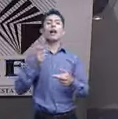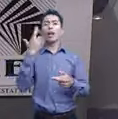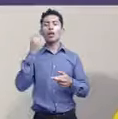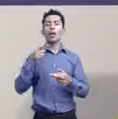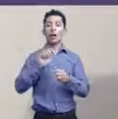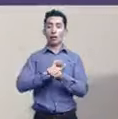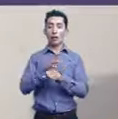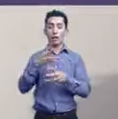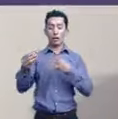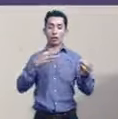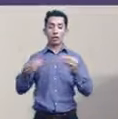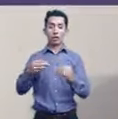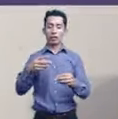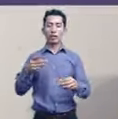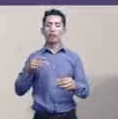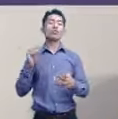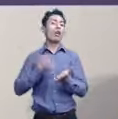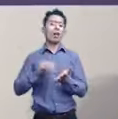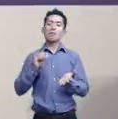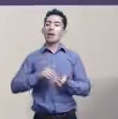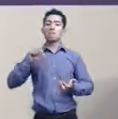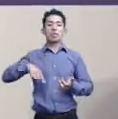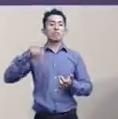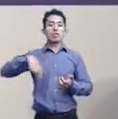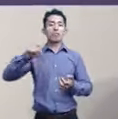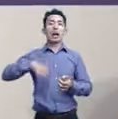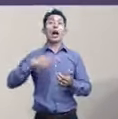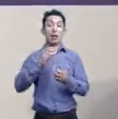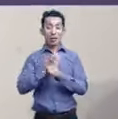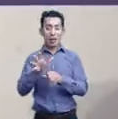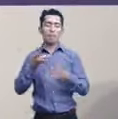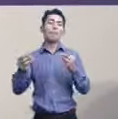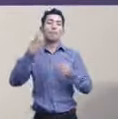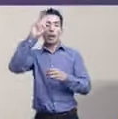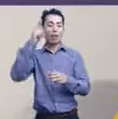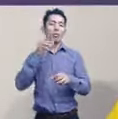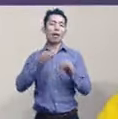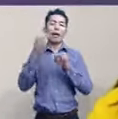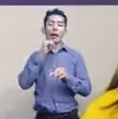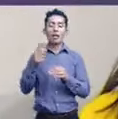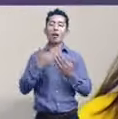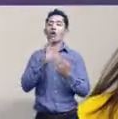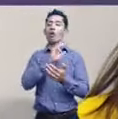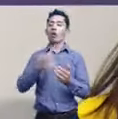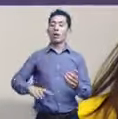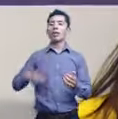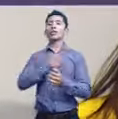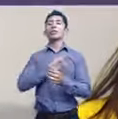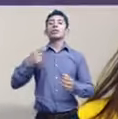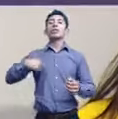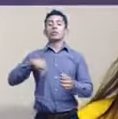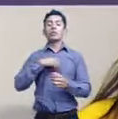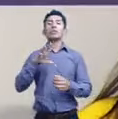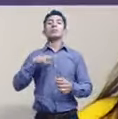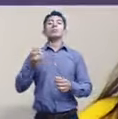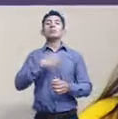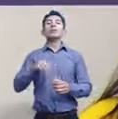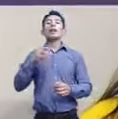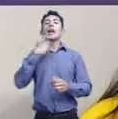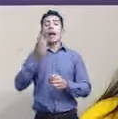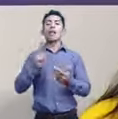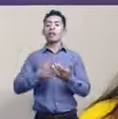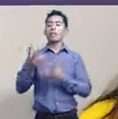con la pandemia, son problemas preexistentes que únicamente se agravaron. Como gobierno municipal, será nuestra obligación